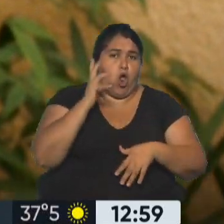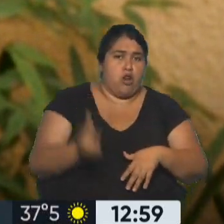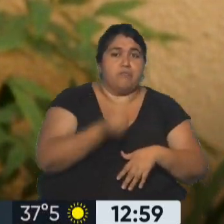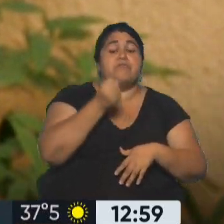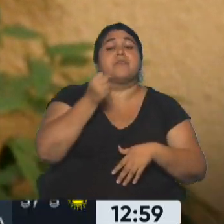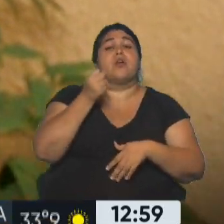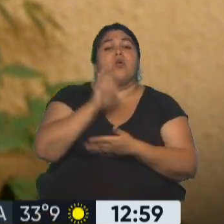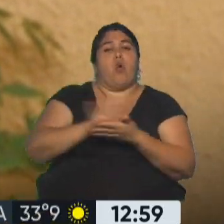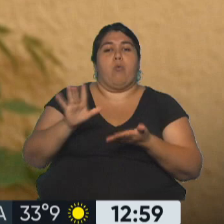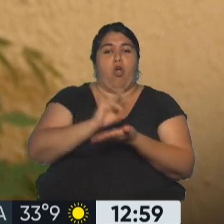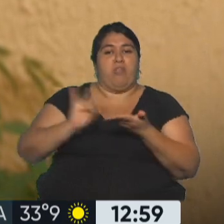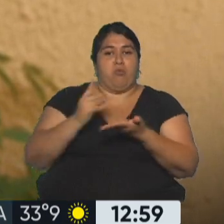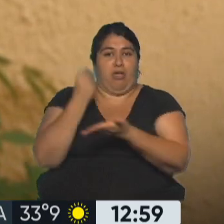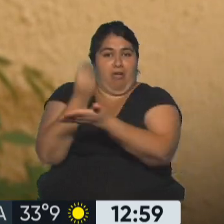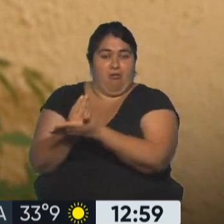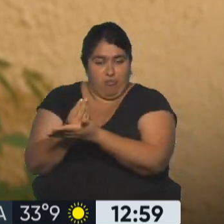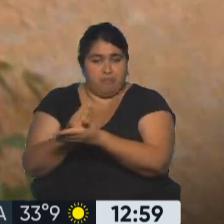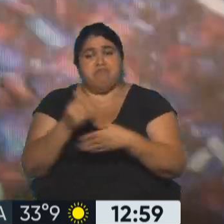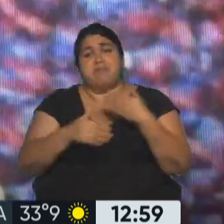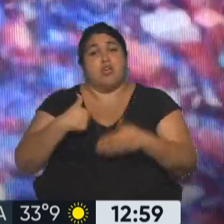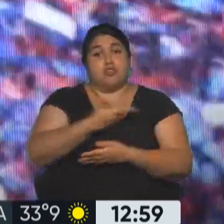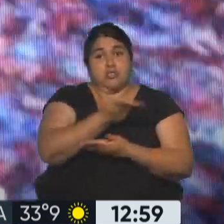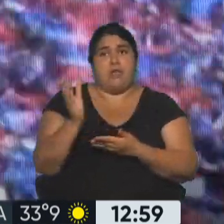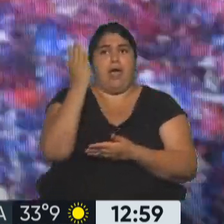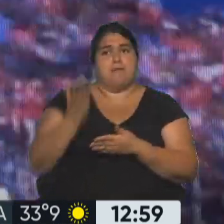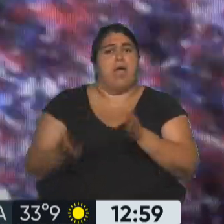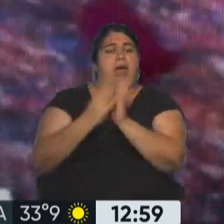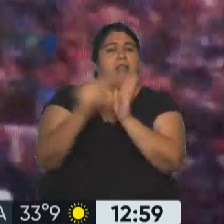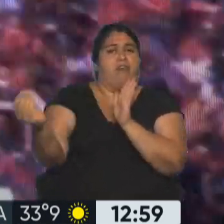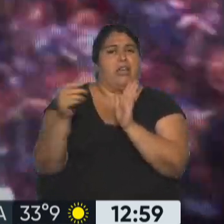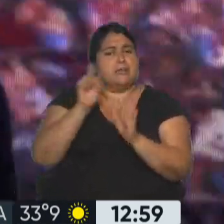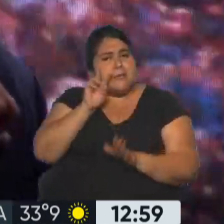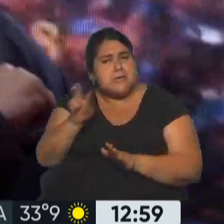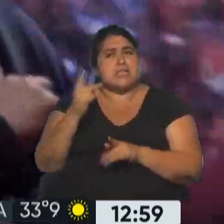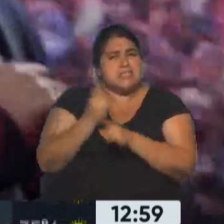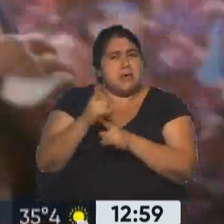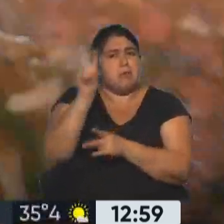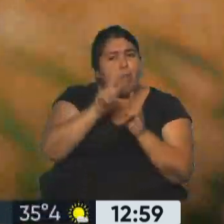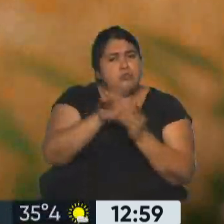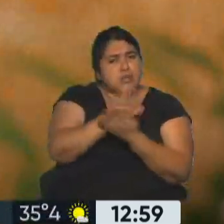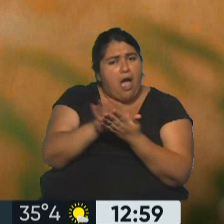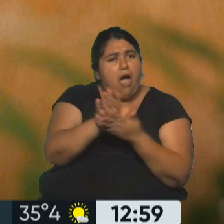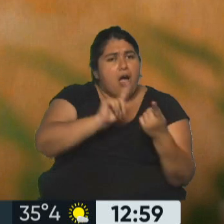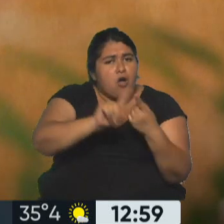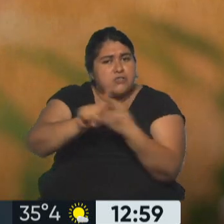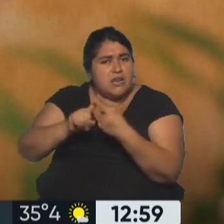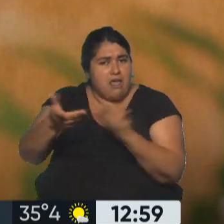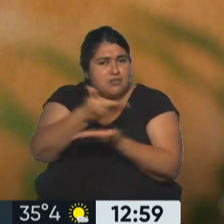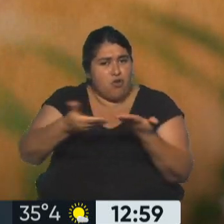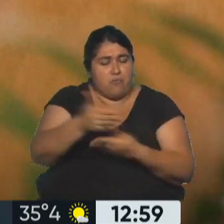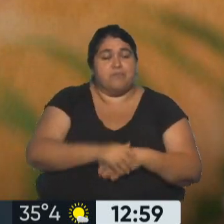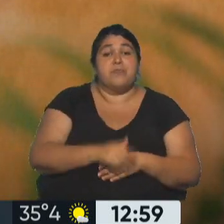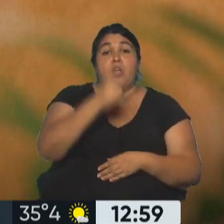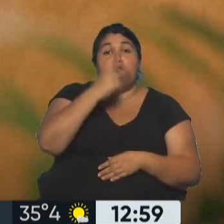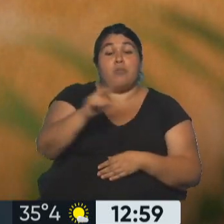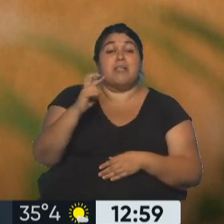como diputado. La sociedad lo reconoció como un referente que busca siempre la conciliación. Fue así que en noviembre de